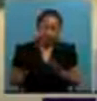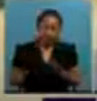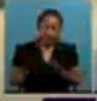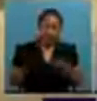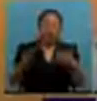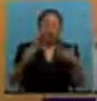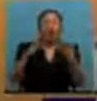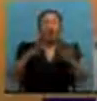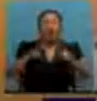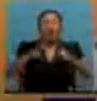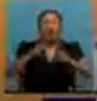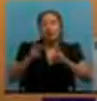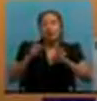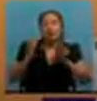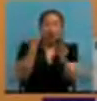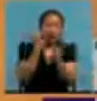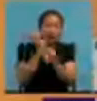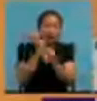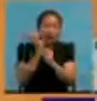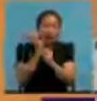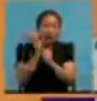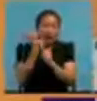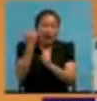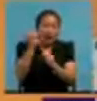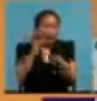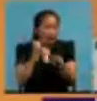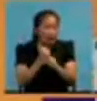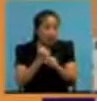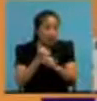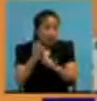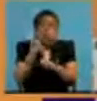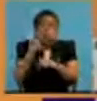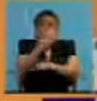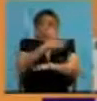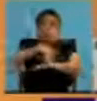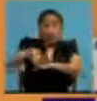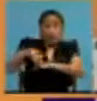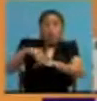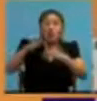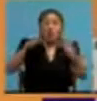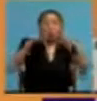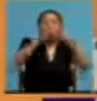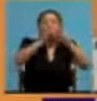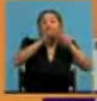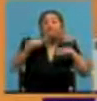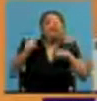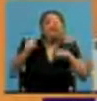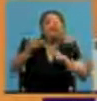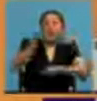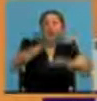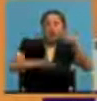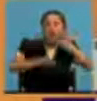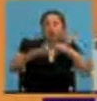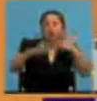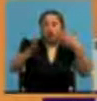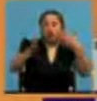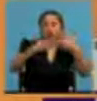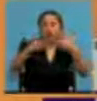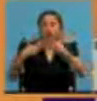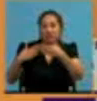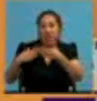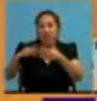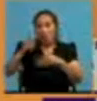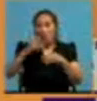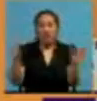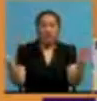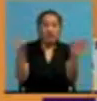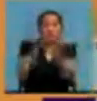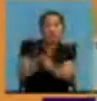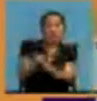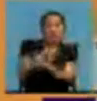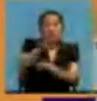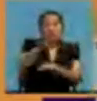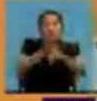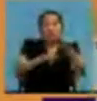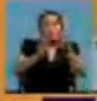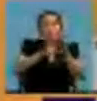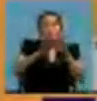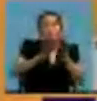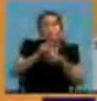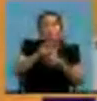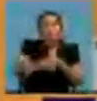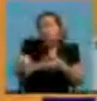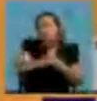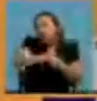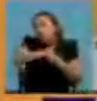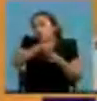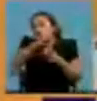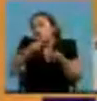y la posibilidad de algún trabajo nosotros lo vemos en la calle y vemos locales cerrados después en ese mismo local se instala otro otro local